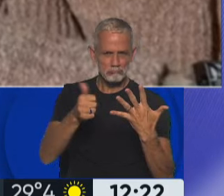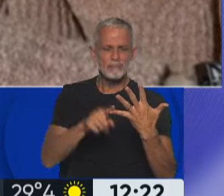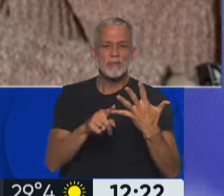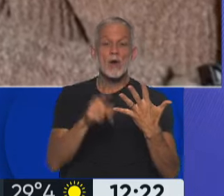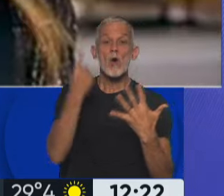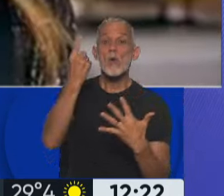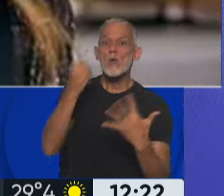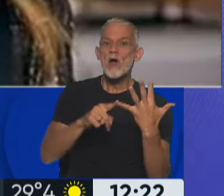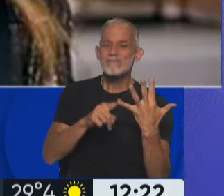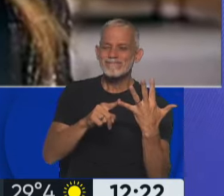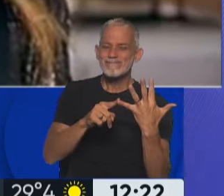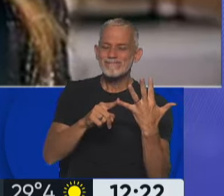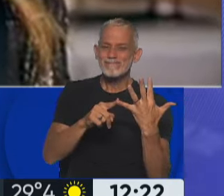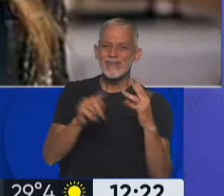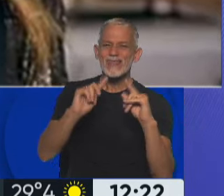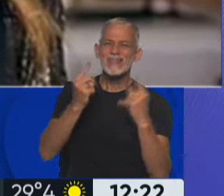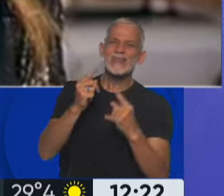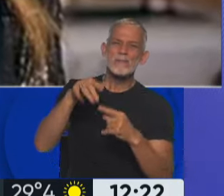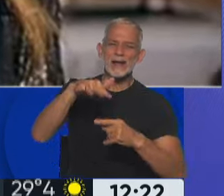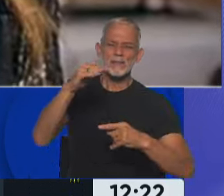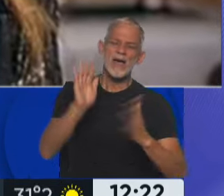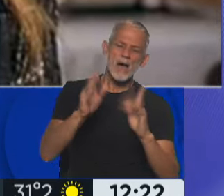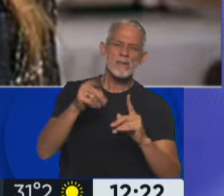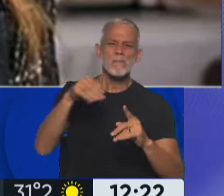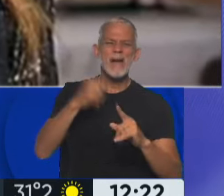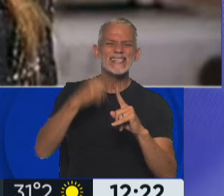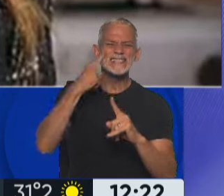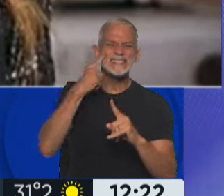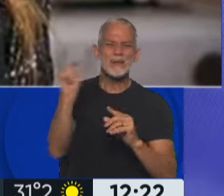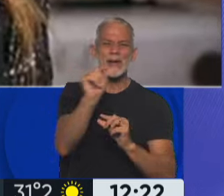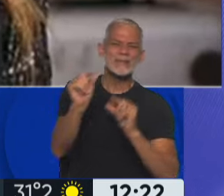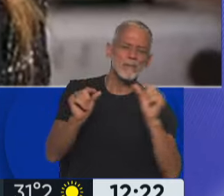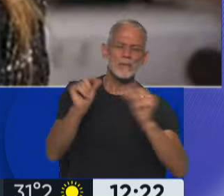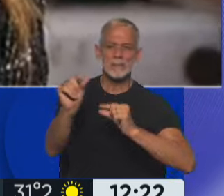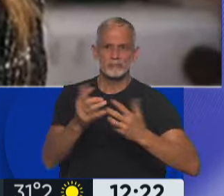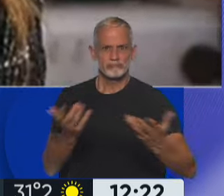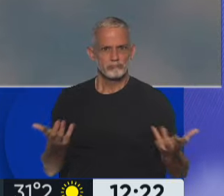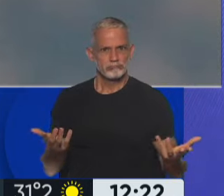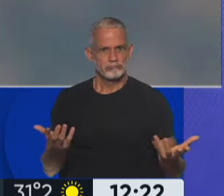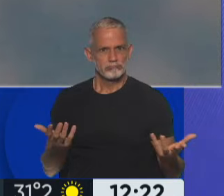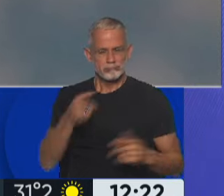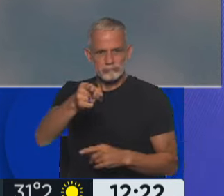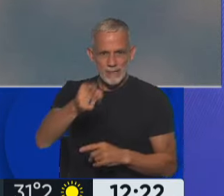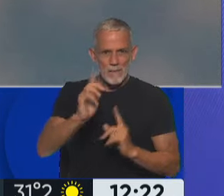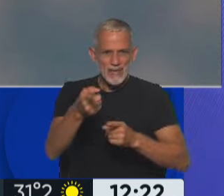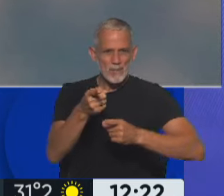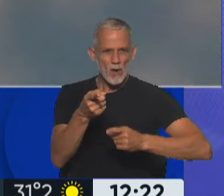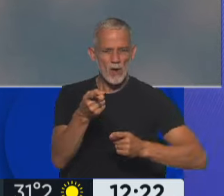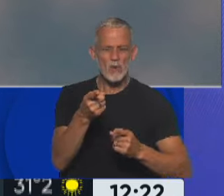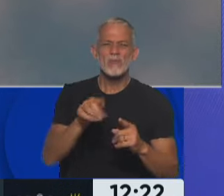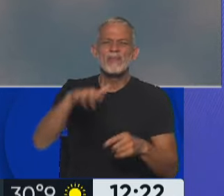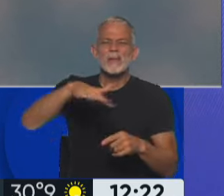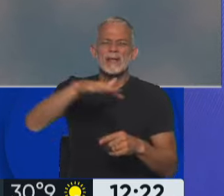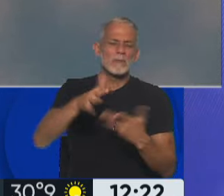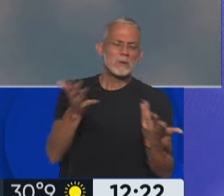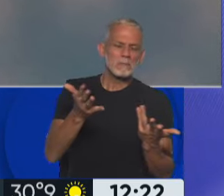Pero uno es el que a veces se lo prestan también a Maxi López cuando viene el consultorio es el que tienen ahí como digamos como